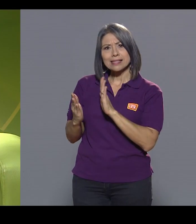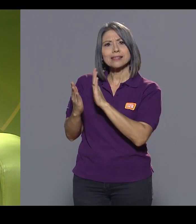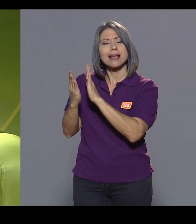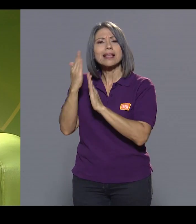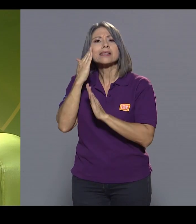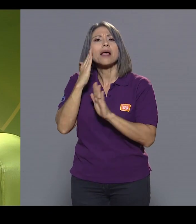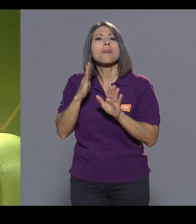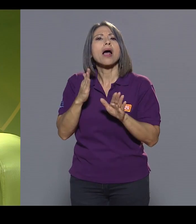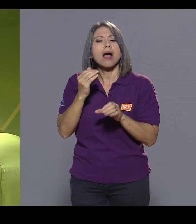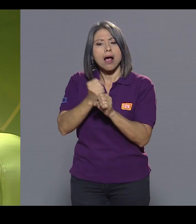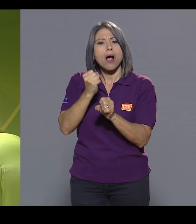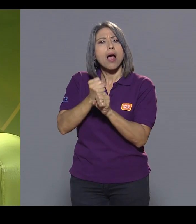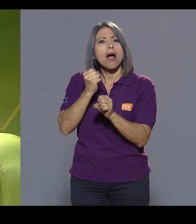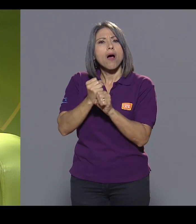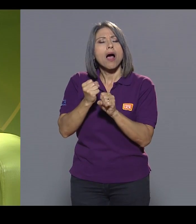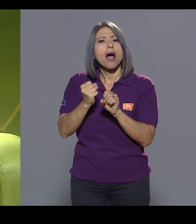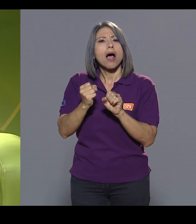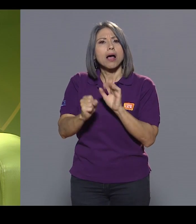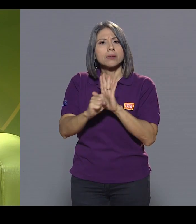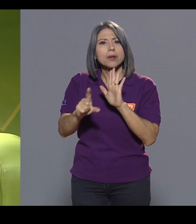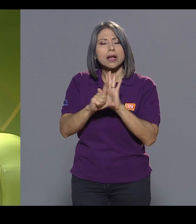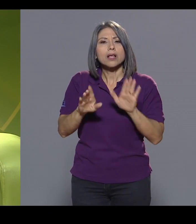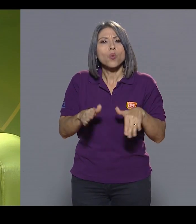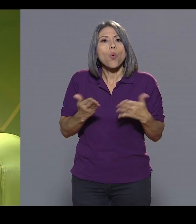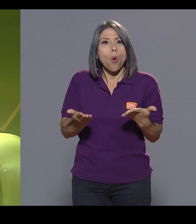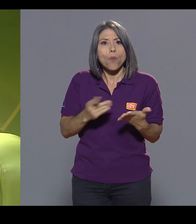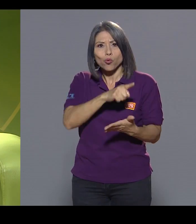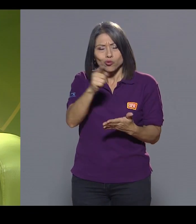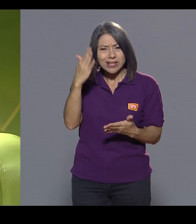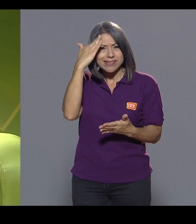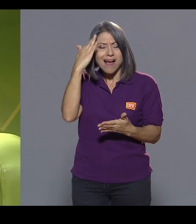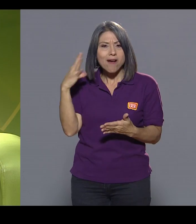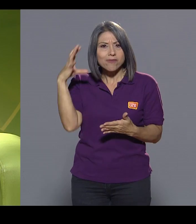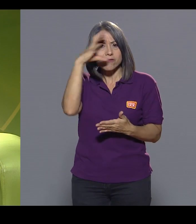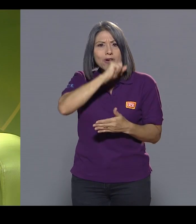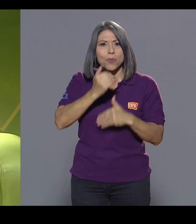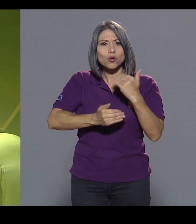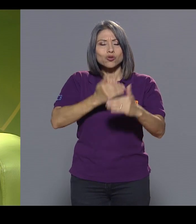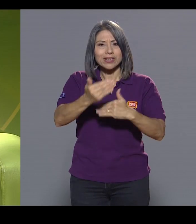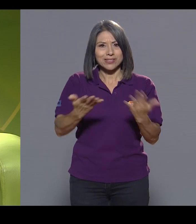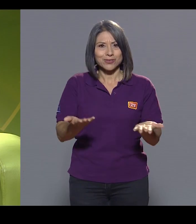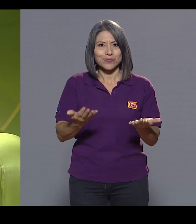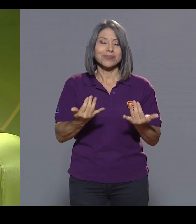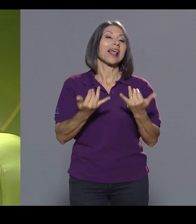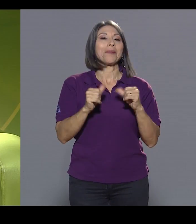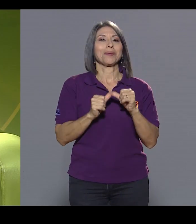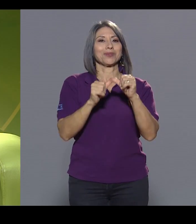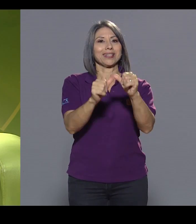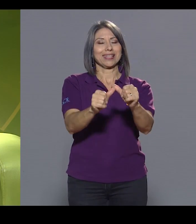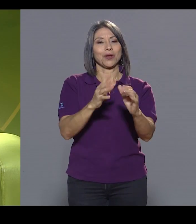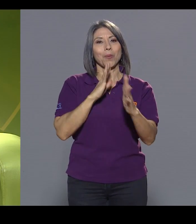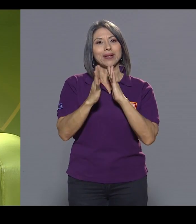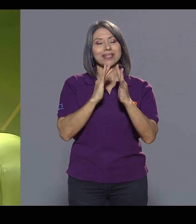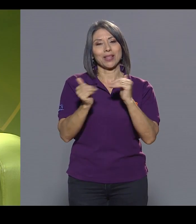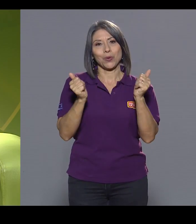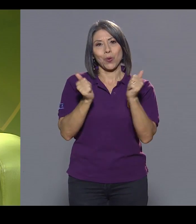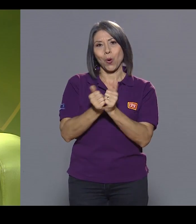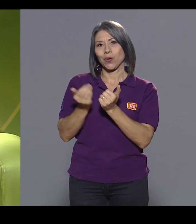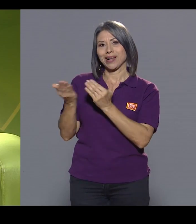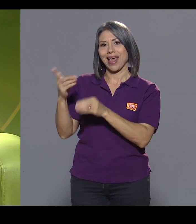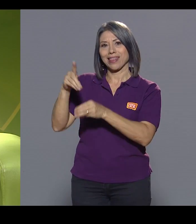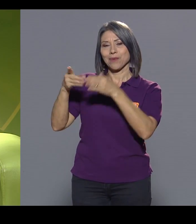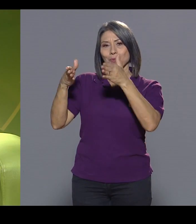funciona la Asamblea Legislativa, que se apropie de los procesos y que se mantenga informado e informada. Vamos a seguir conversando con